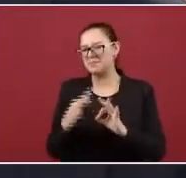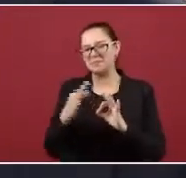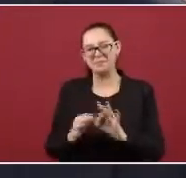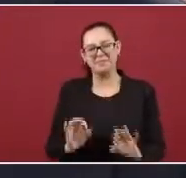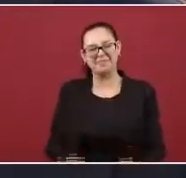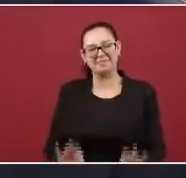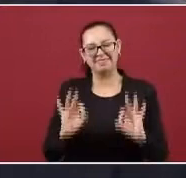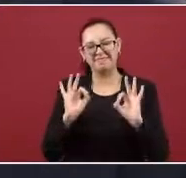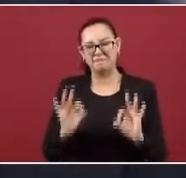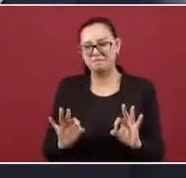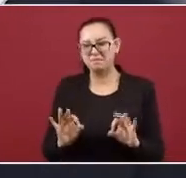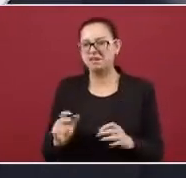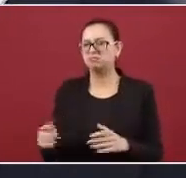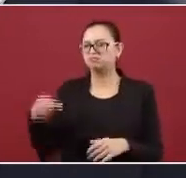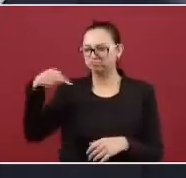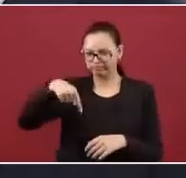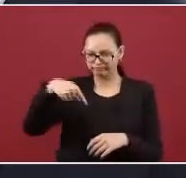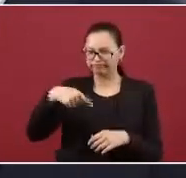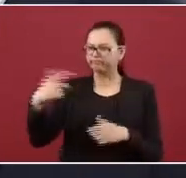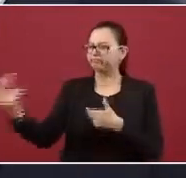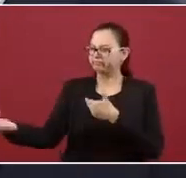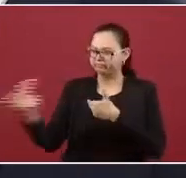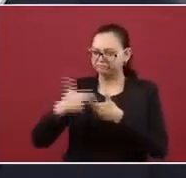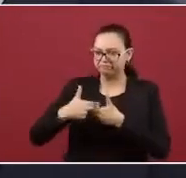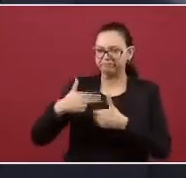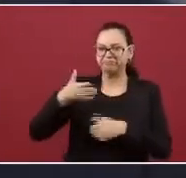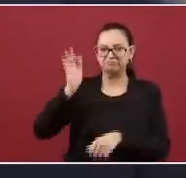el derecho de asilo,